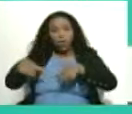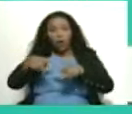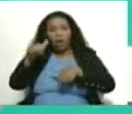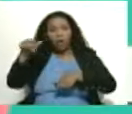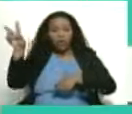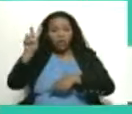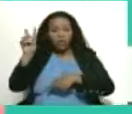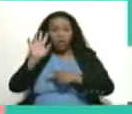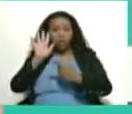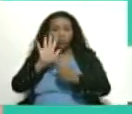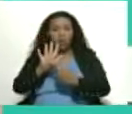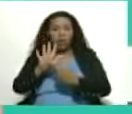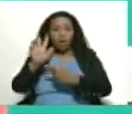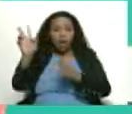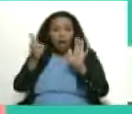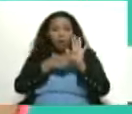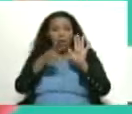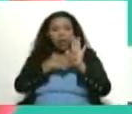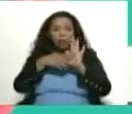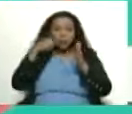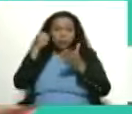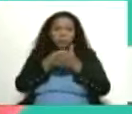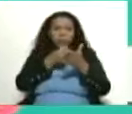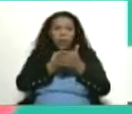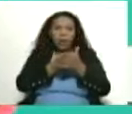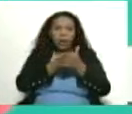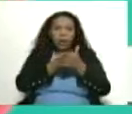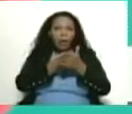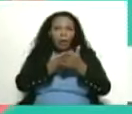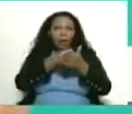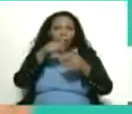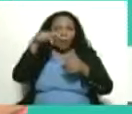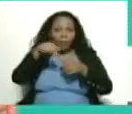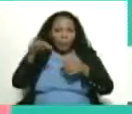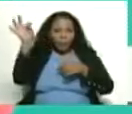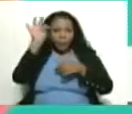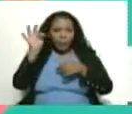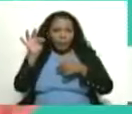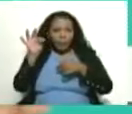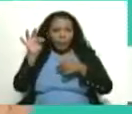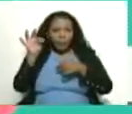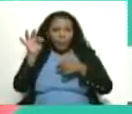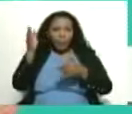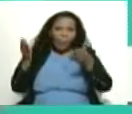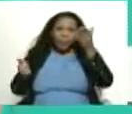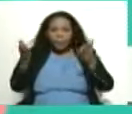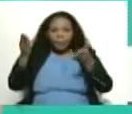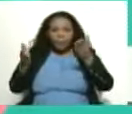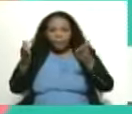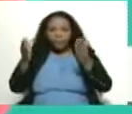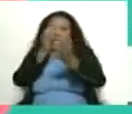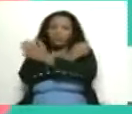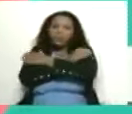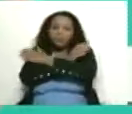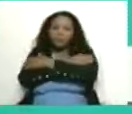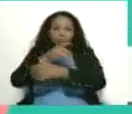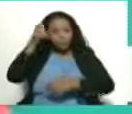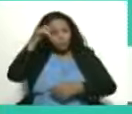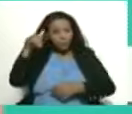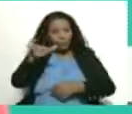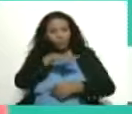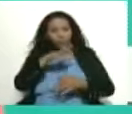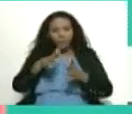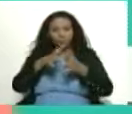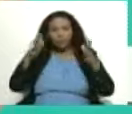a llevar la verdad de nuestro reclamo. Y bueno, queremos de esta manera hacer el balance positivo y felicitar al pueblo por este